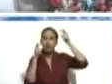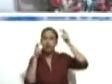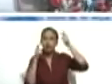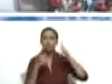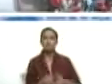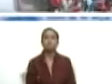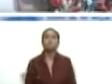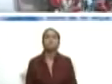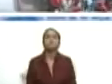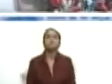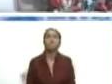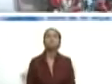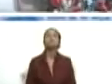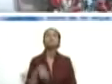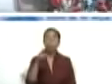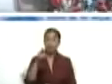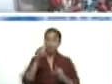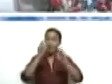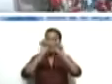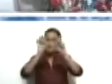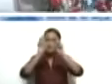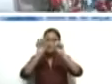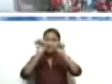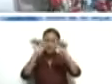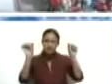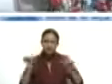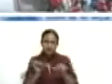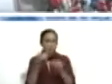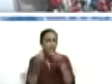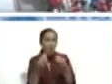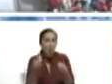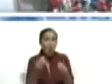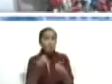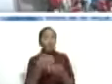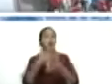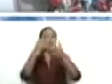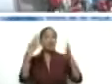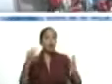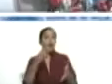A través del sistema de misiones, grandes misiones.